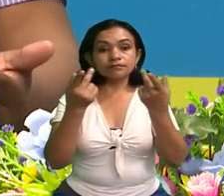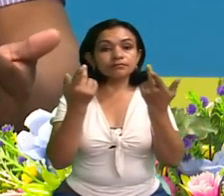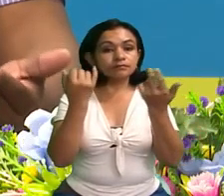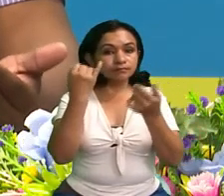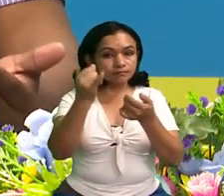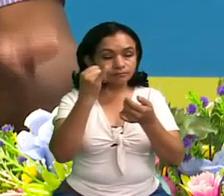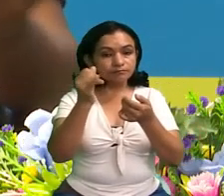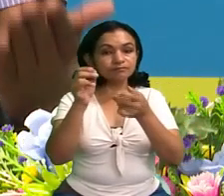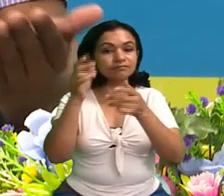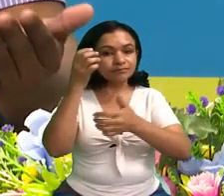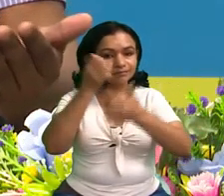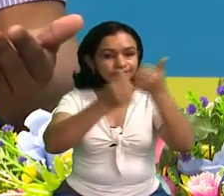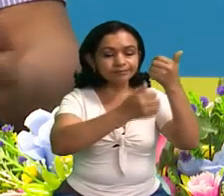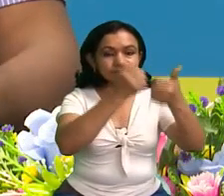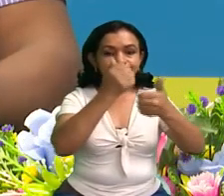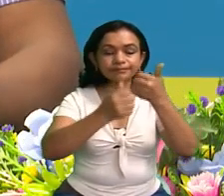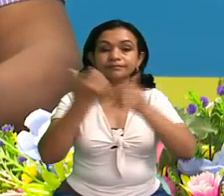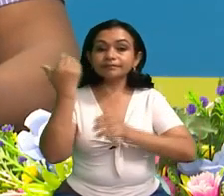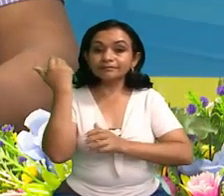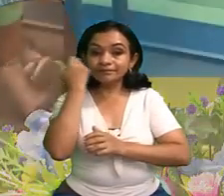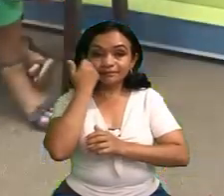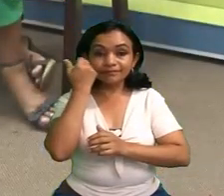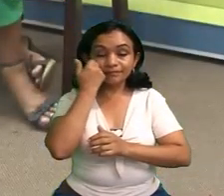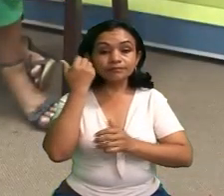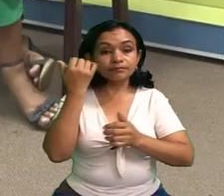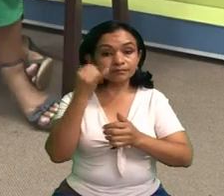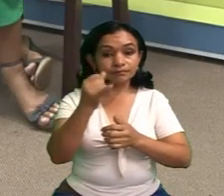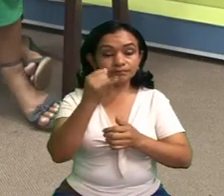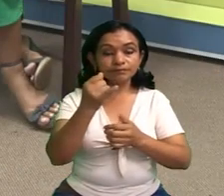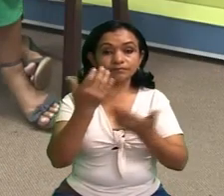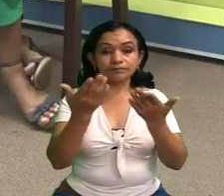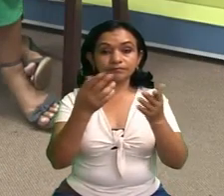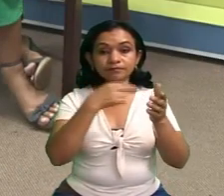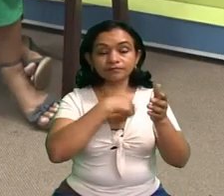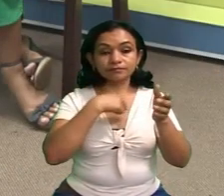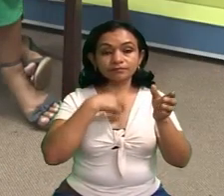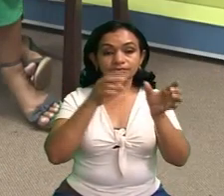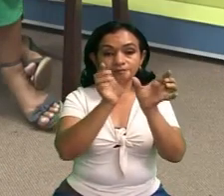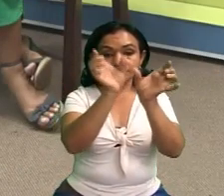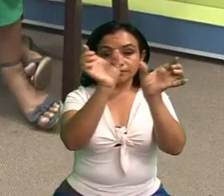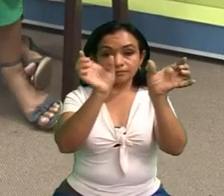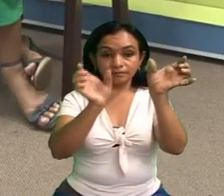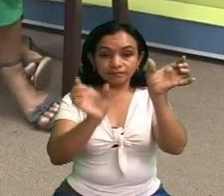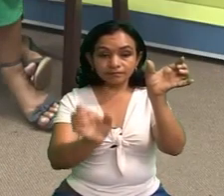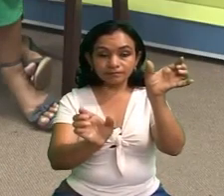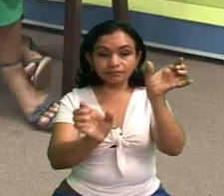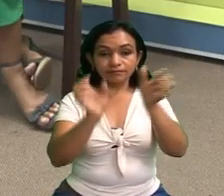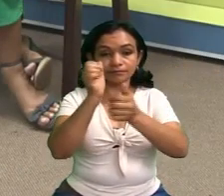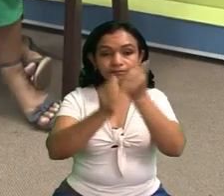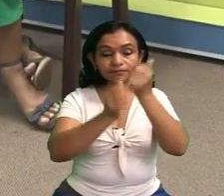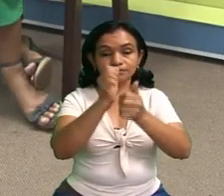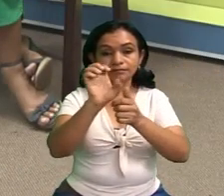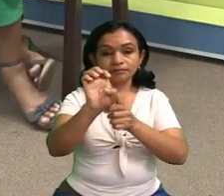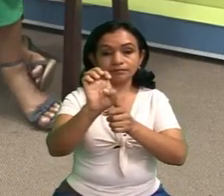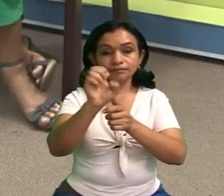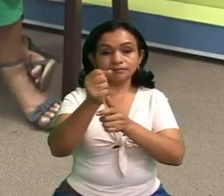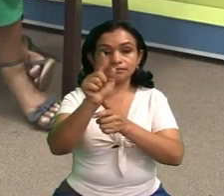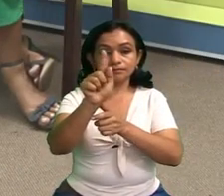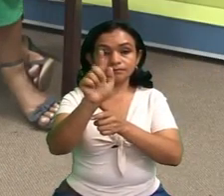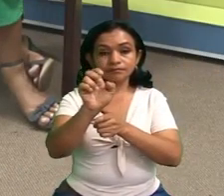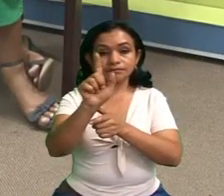un padecimiento, es una enfermedad. Es una enfermedad, pero está dentro de la categoría de unos problemas estéticos,